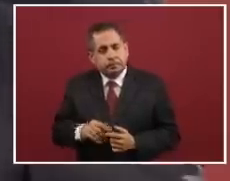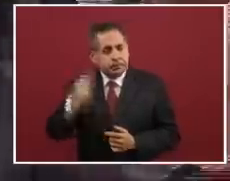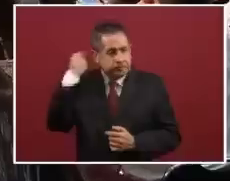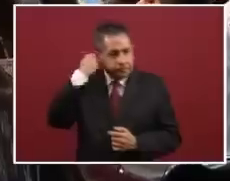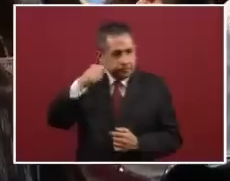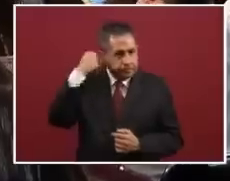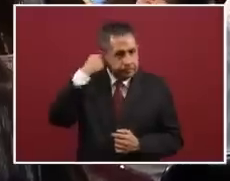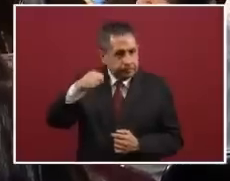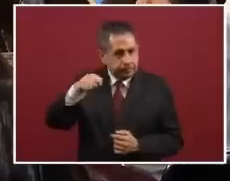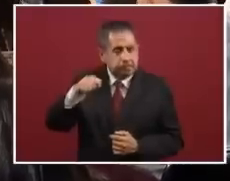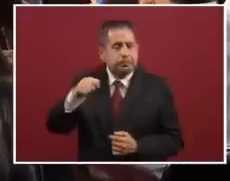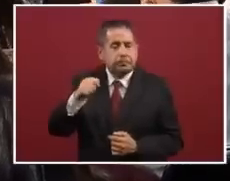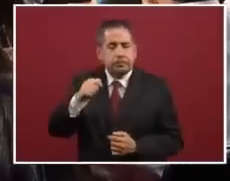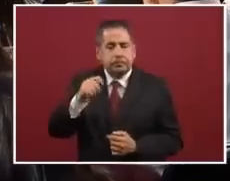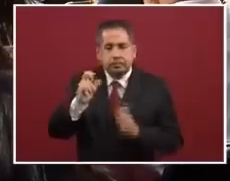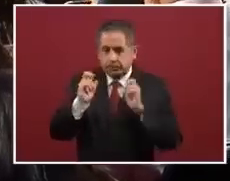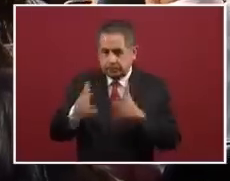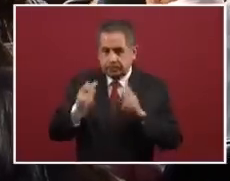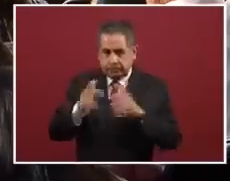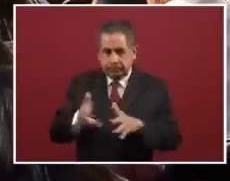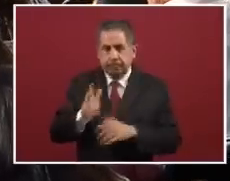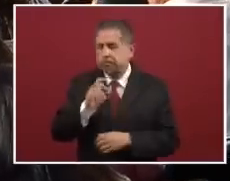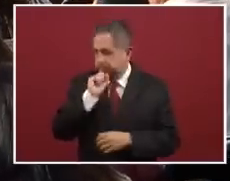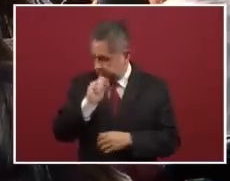Tabasco y Chiapas.